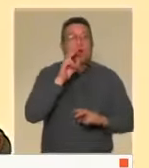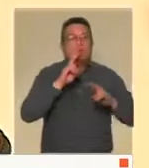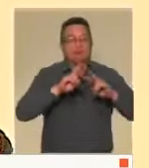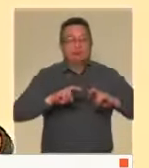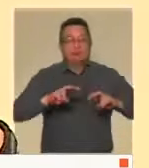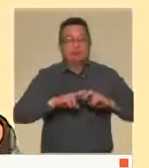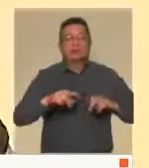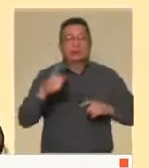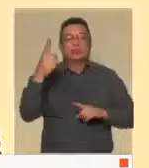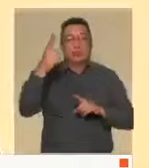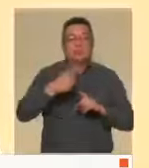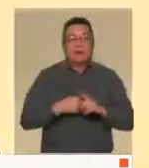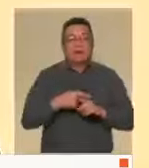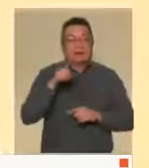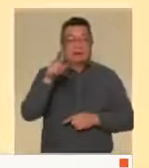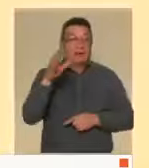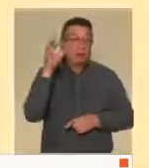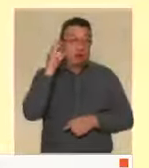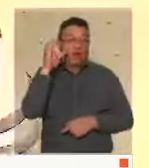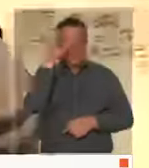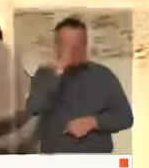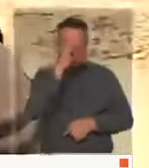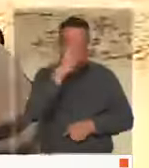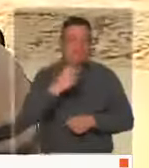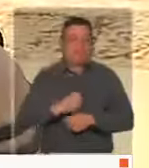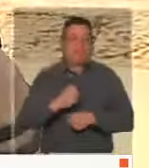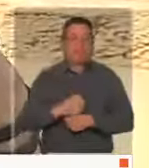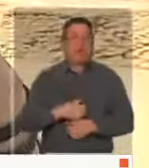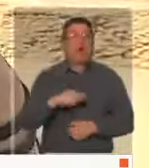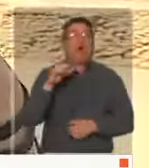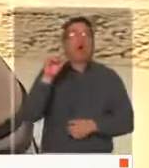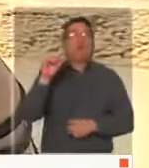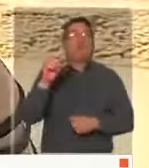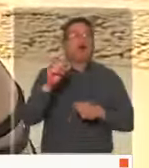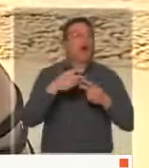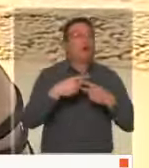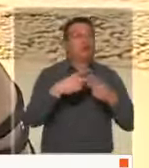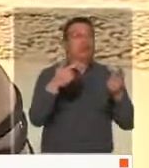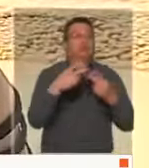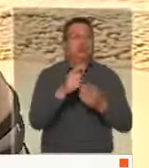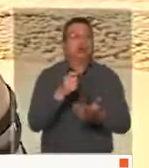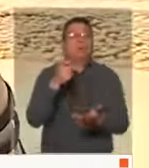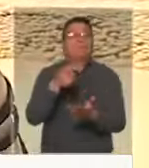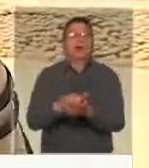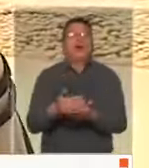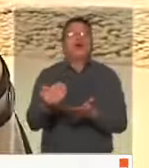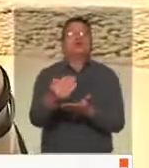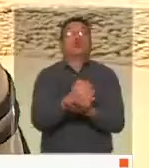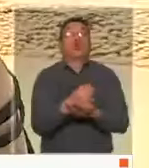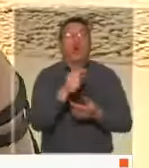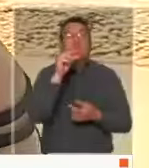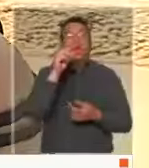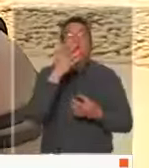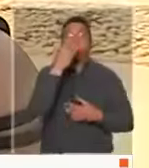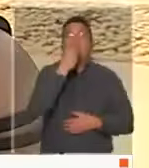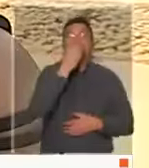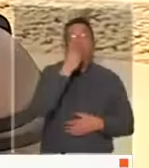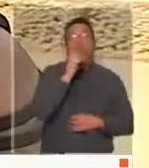durante el último mes. Ella está buscando trabajo. Son muy pocas las que dicen lo que van a, lo que ofrecen o lo que van a pagar,